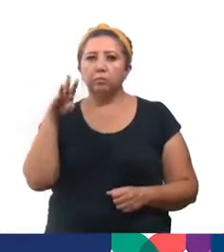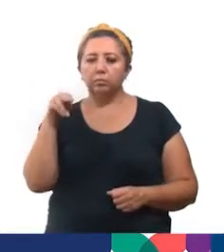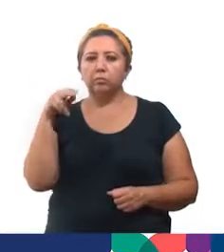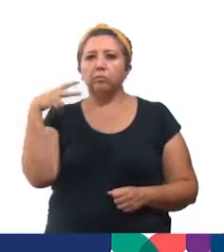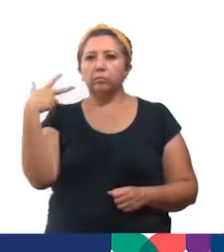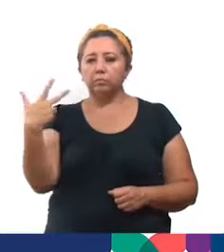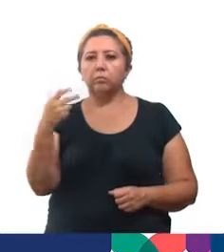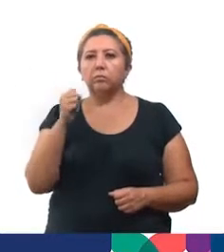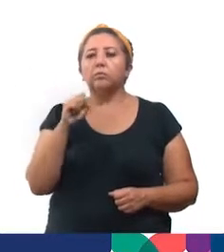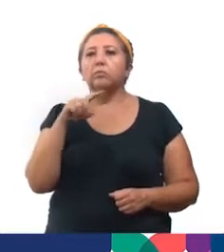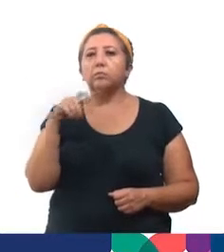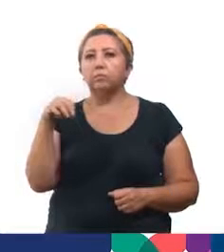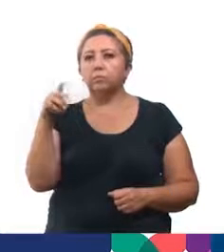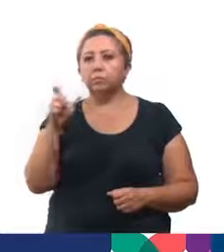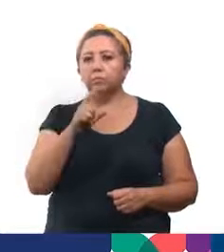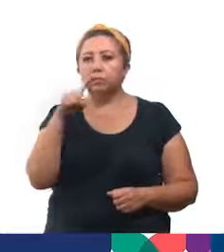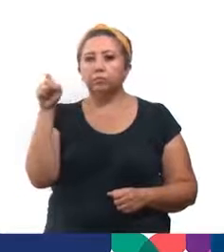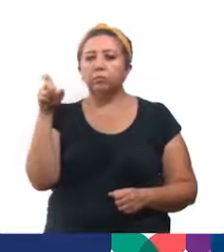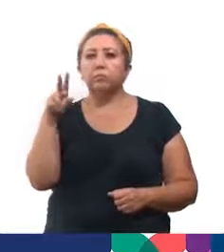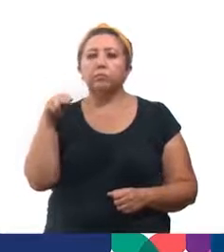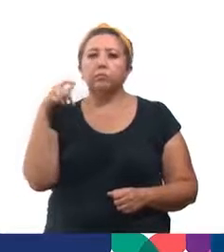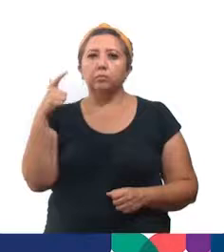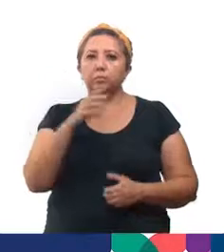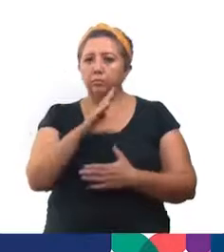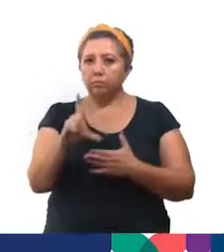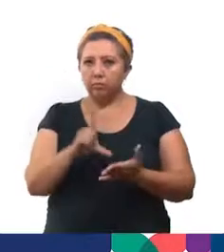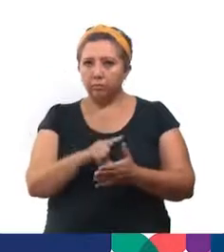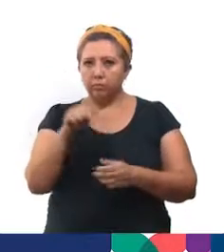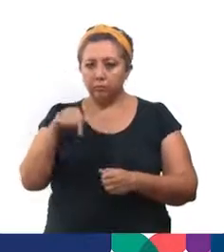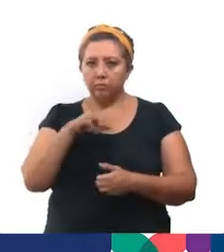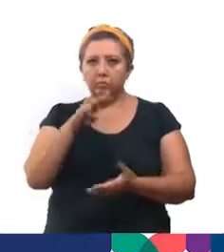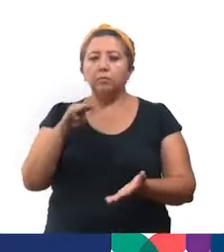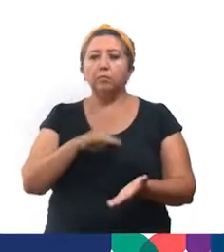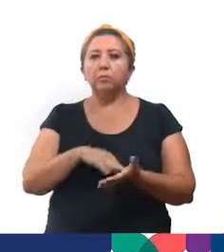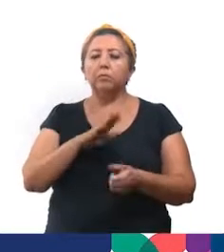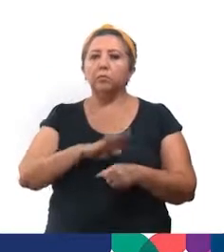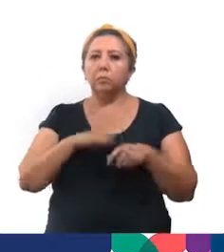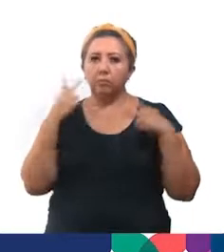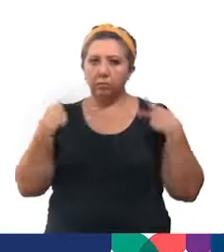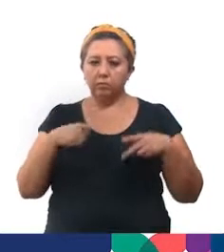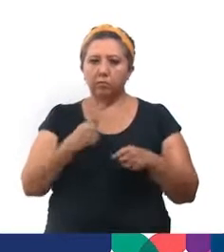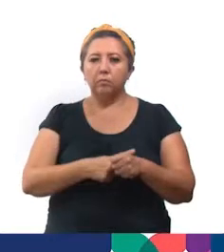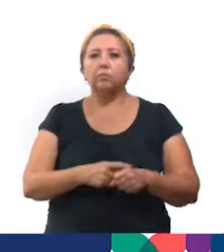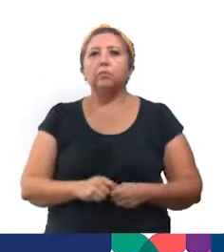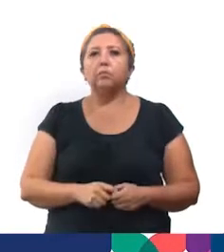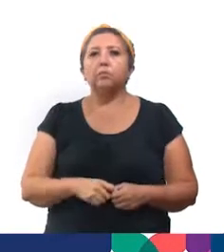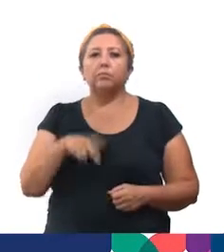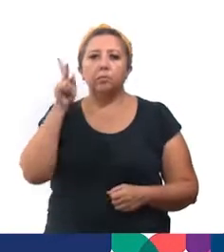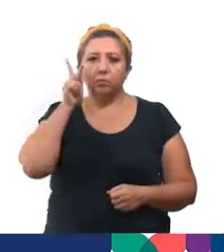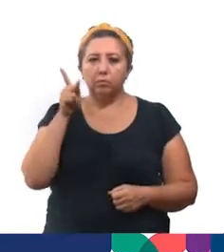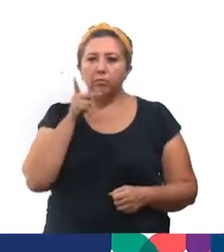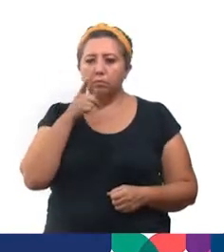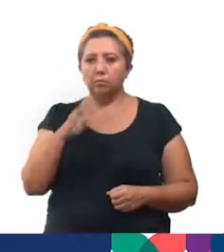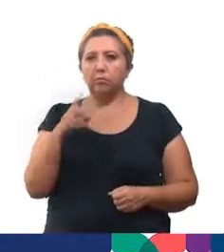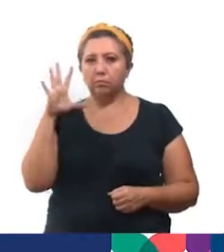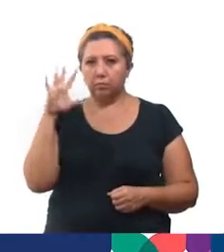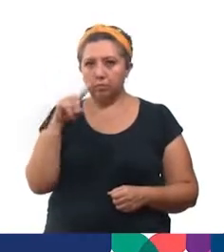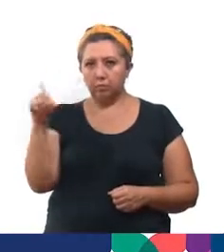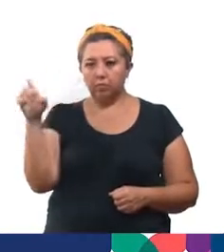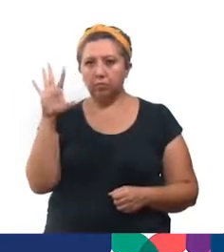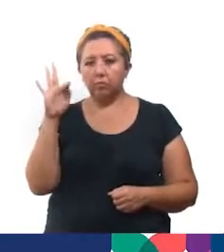Maxcanú 187. Las colonias de Mérida con mayor número de personas contagiadas son Juan Pablo II